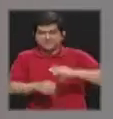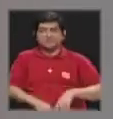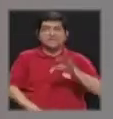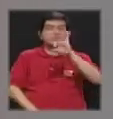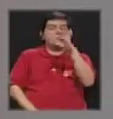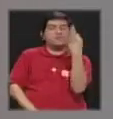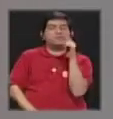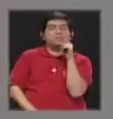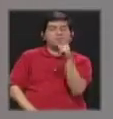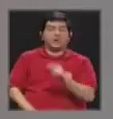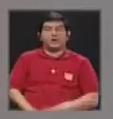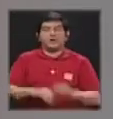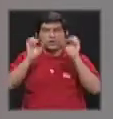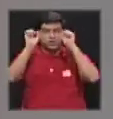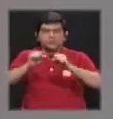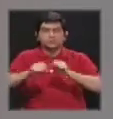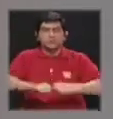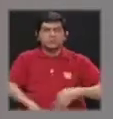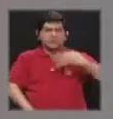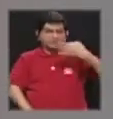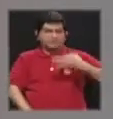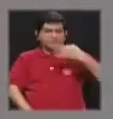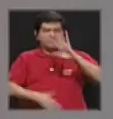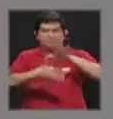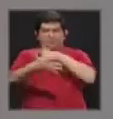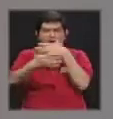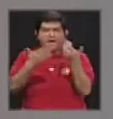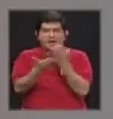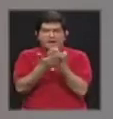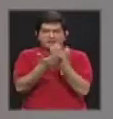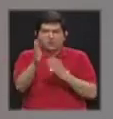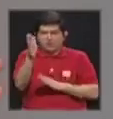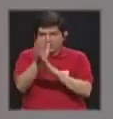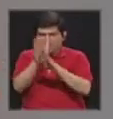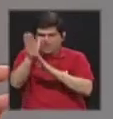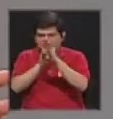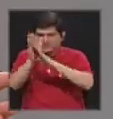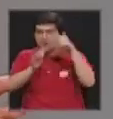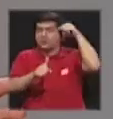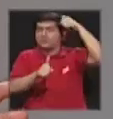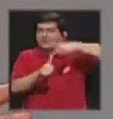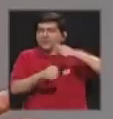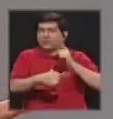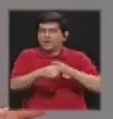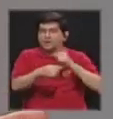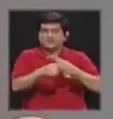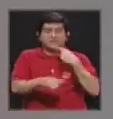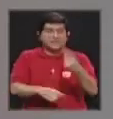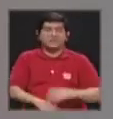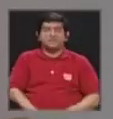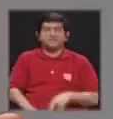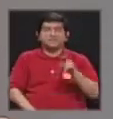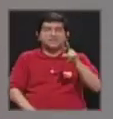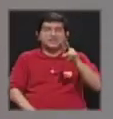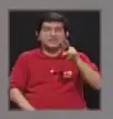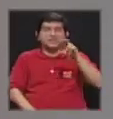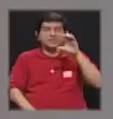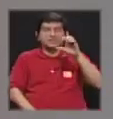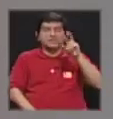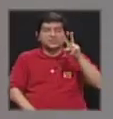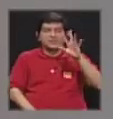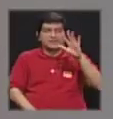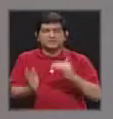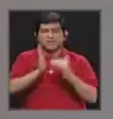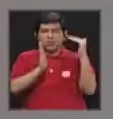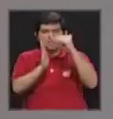alguna forma ellos logran ir consolidando su agenda económico de desarrollo. Recuerde usted que China dice que va a sacar más de